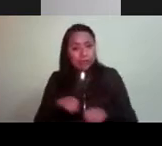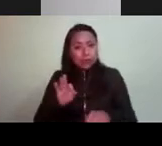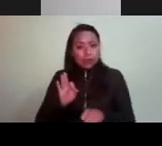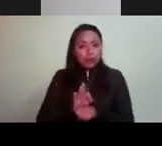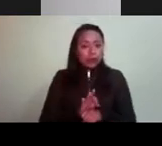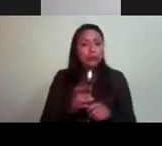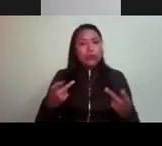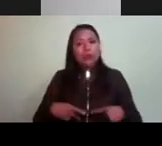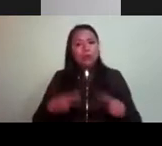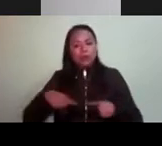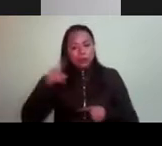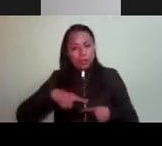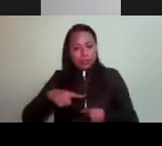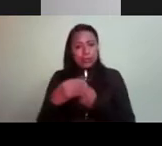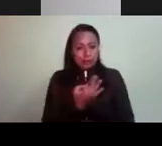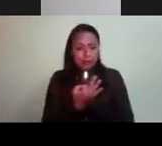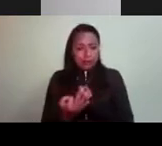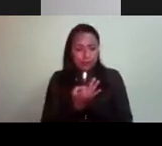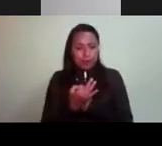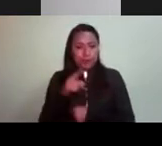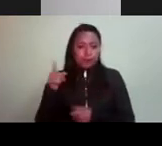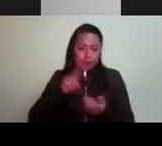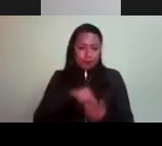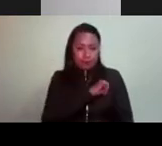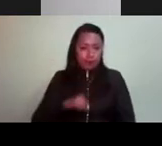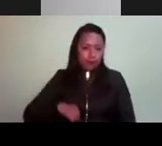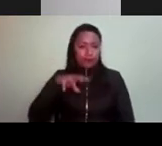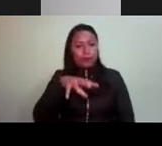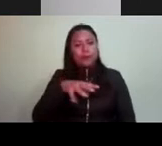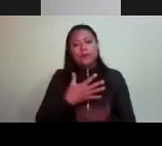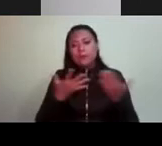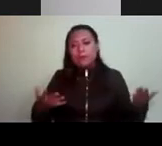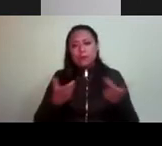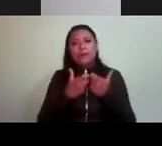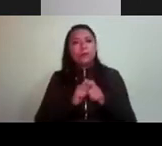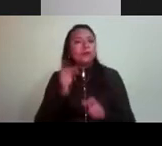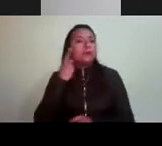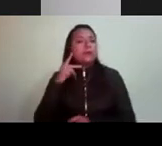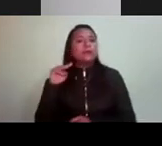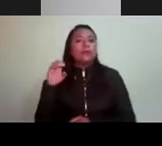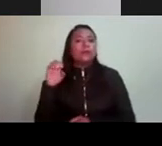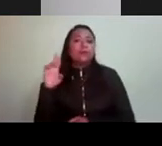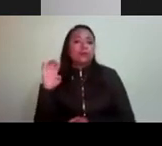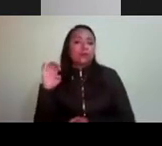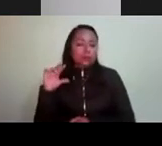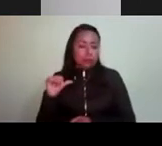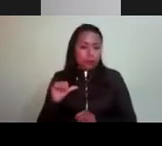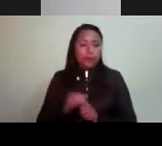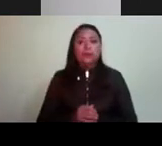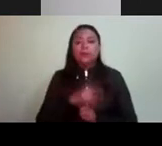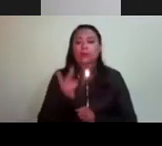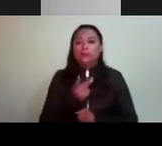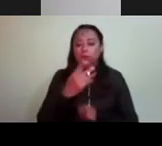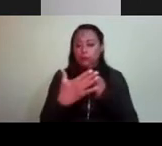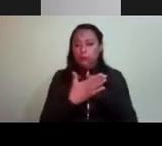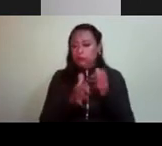alcaldía. Como señala el Grupo Parlamentario de Morena en su pregunta, para el próximo ejercicio fiscal,